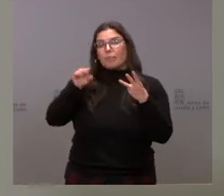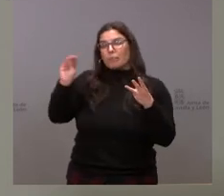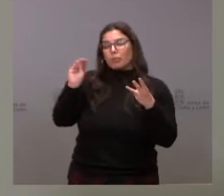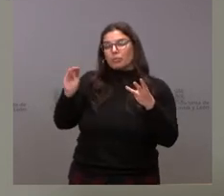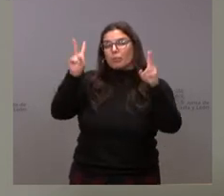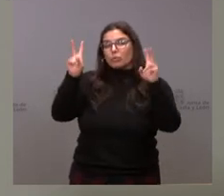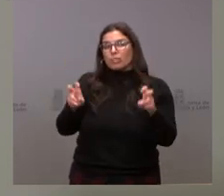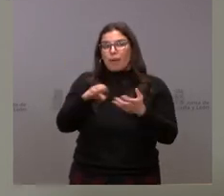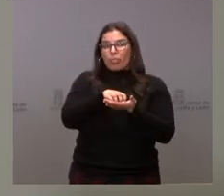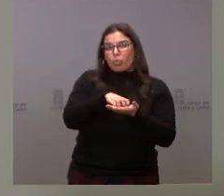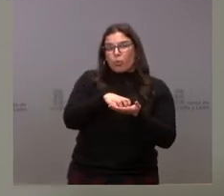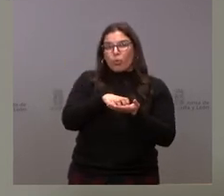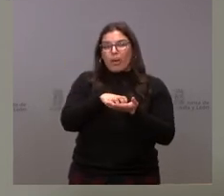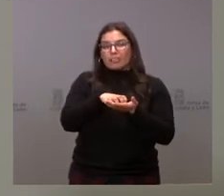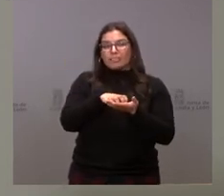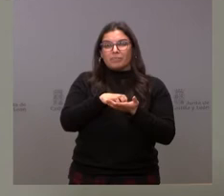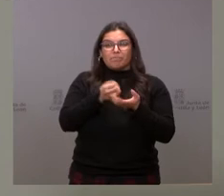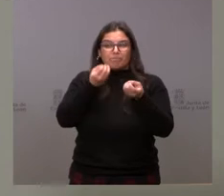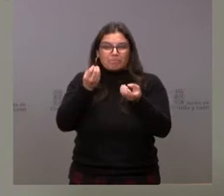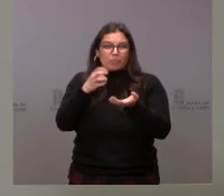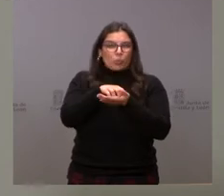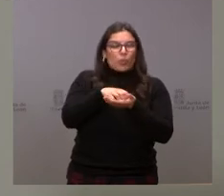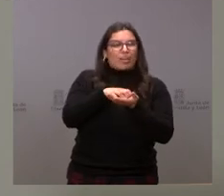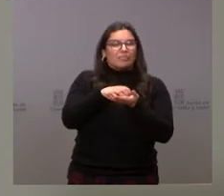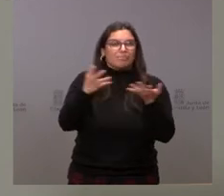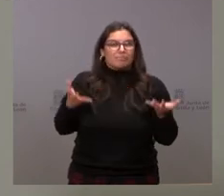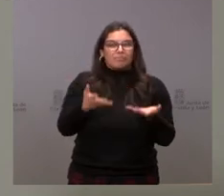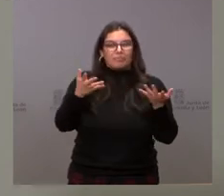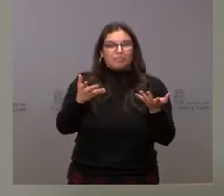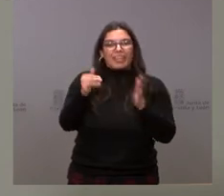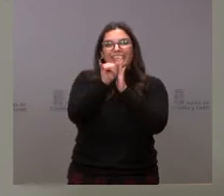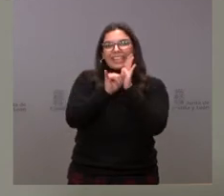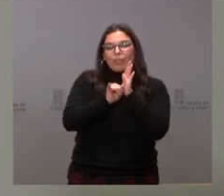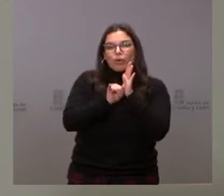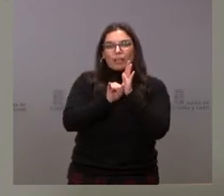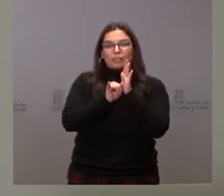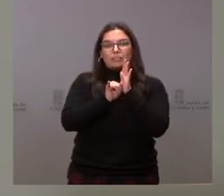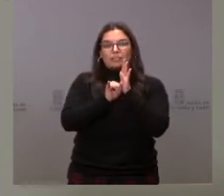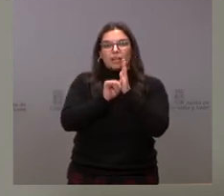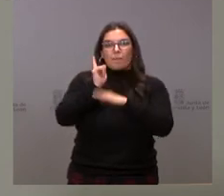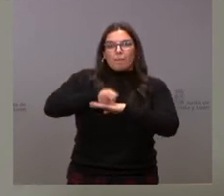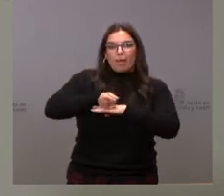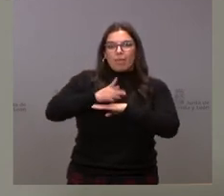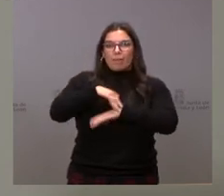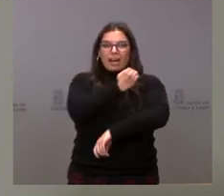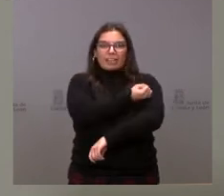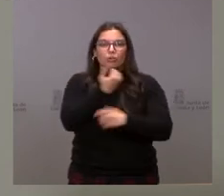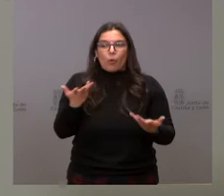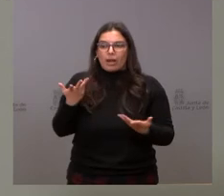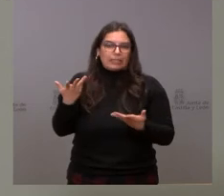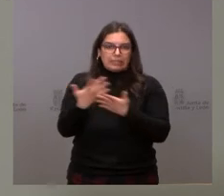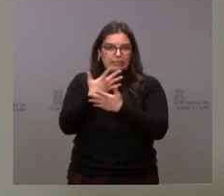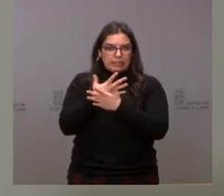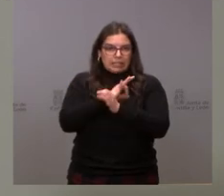ciertas dudas se comentaron ciertas dudas sobre qué indicadores se iban a introducir en ese registro y no se nos